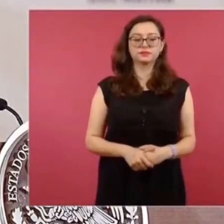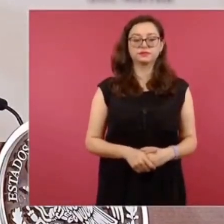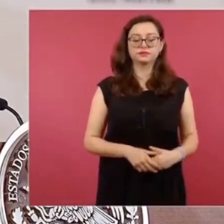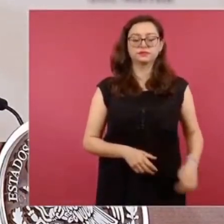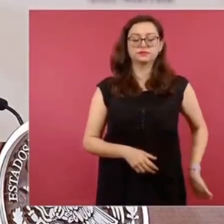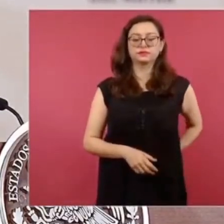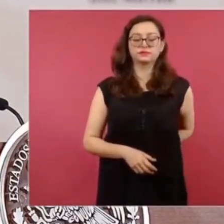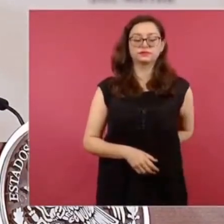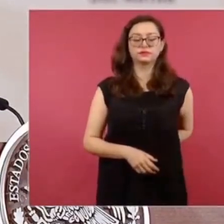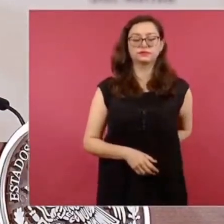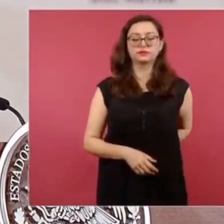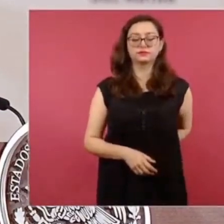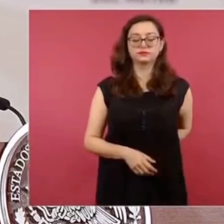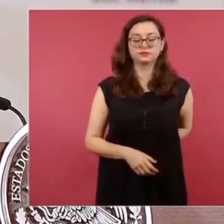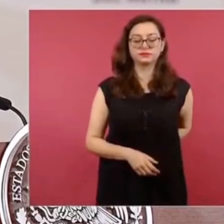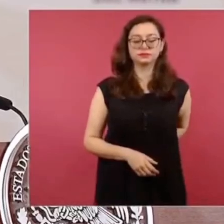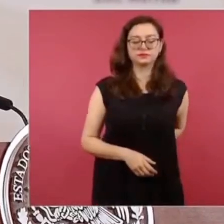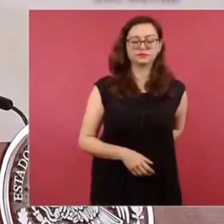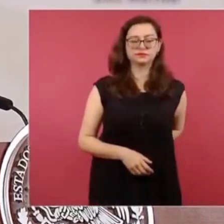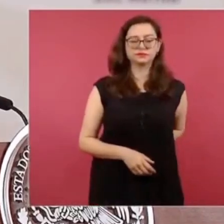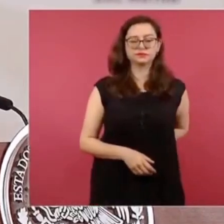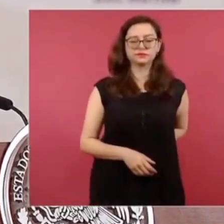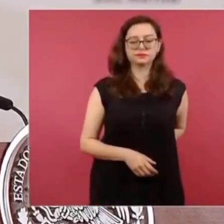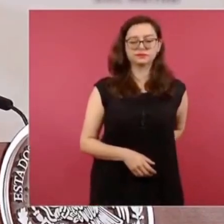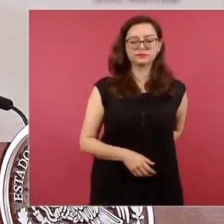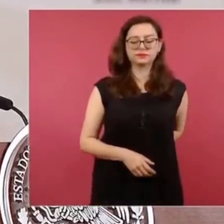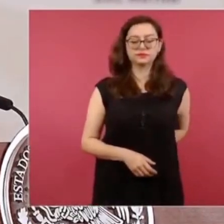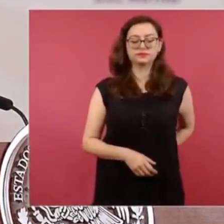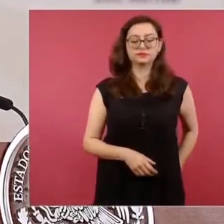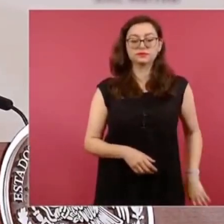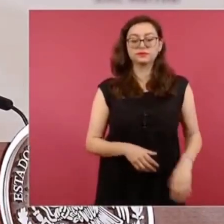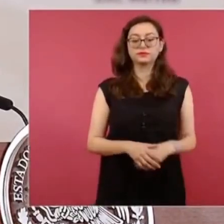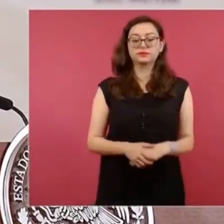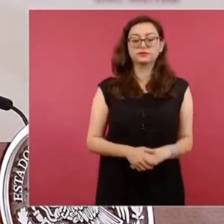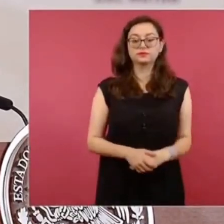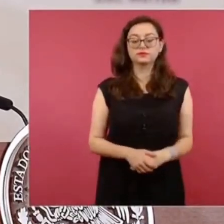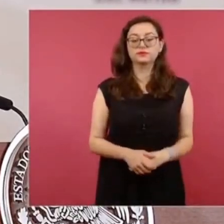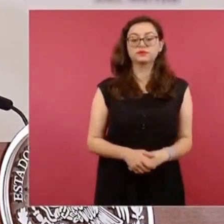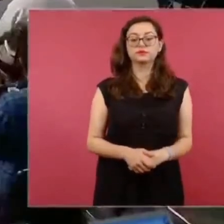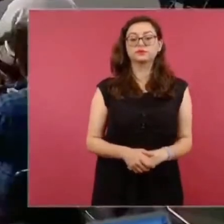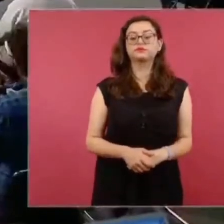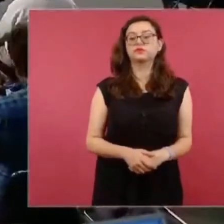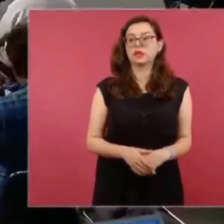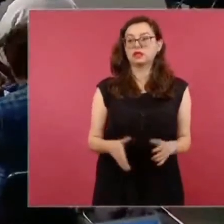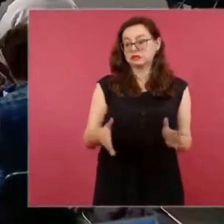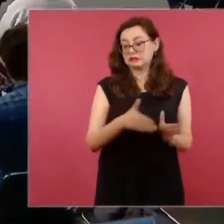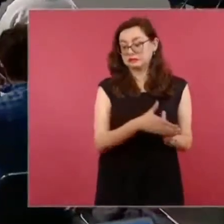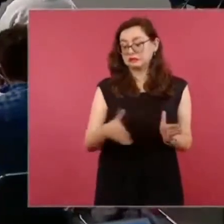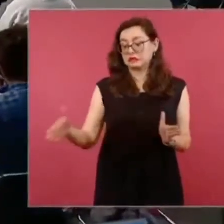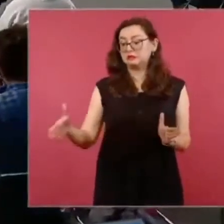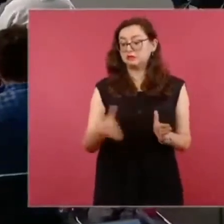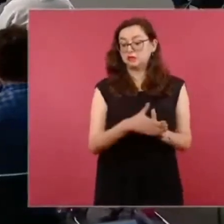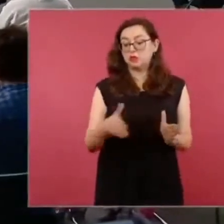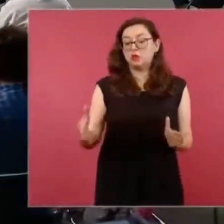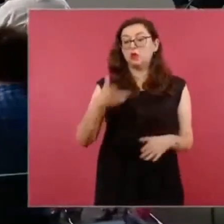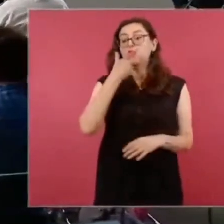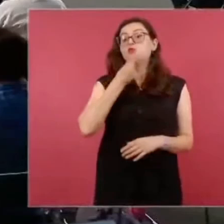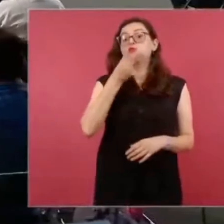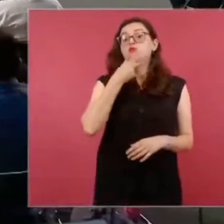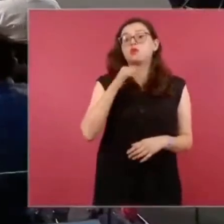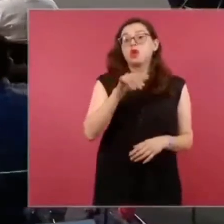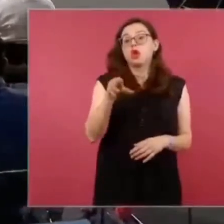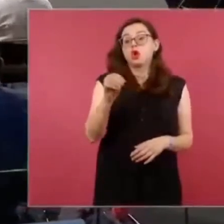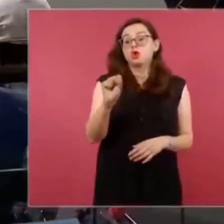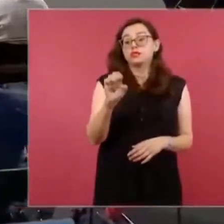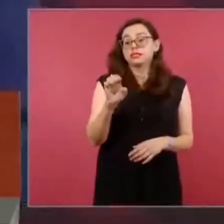Pero, por ejemplo, aquí estuvo en ese entonces José Martí y escribía en El